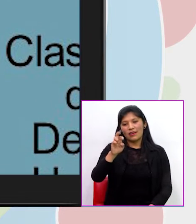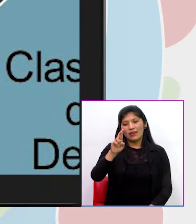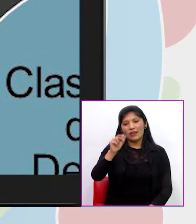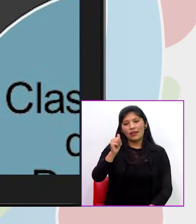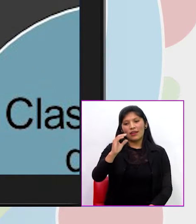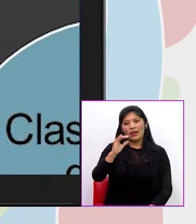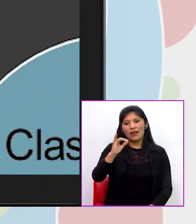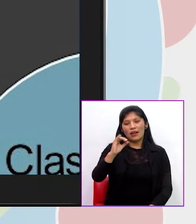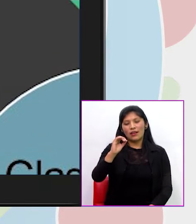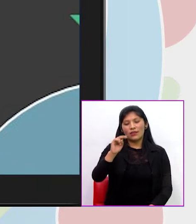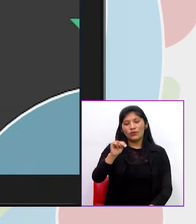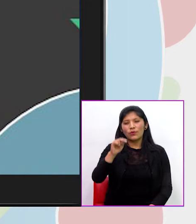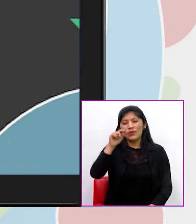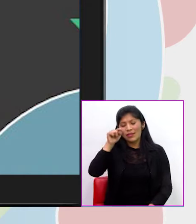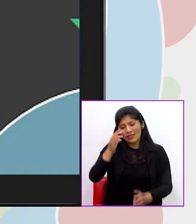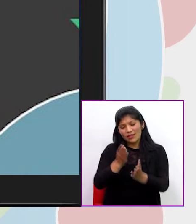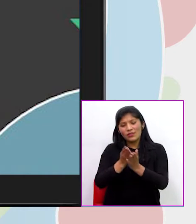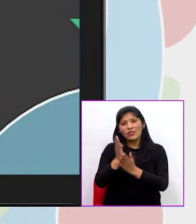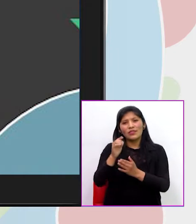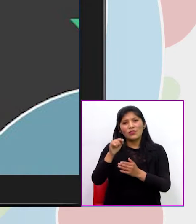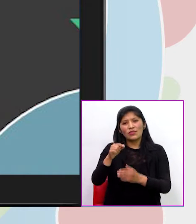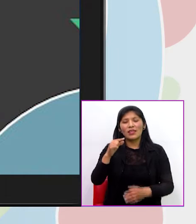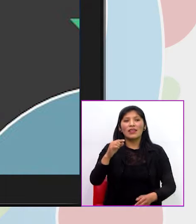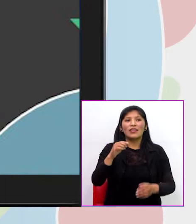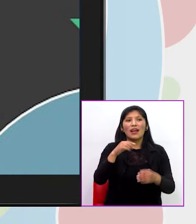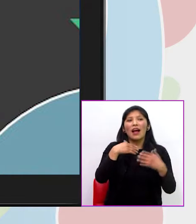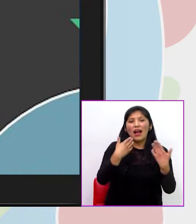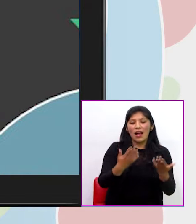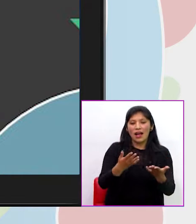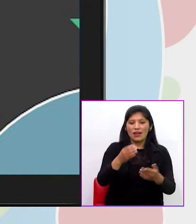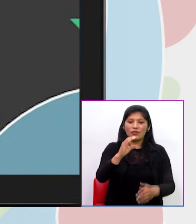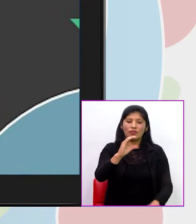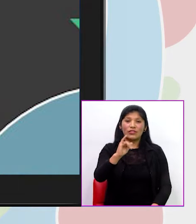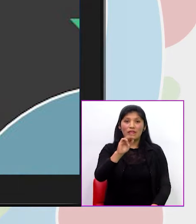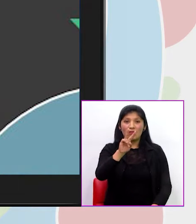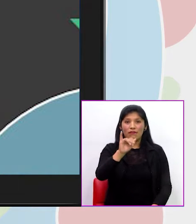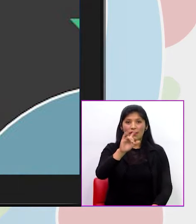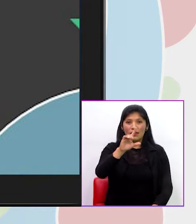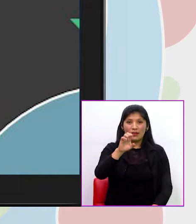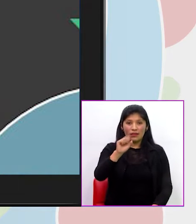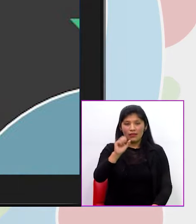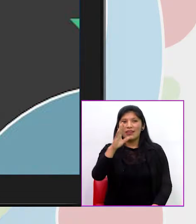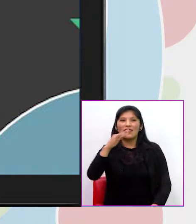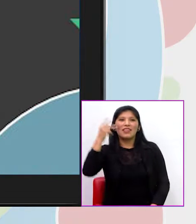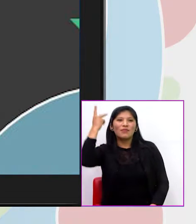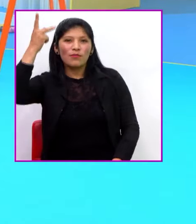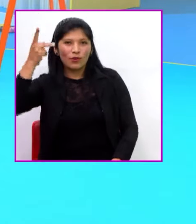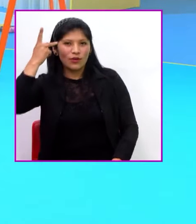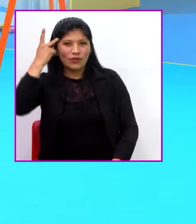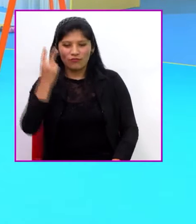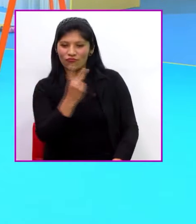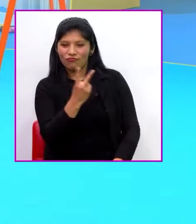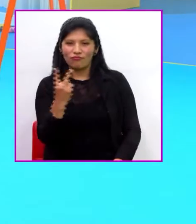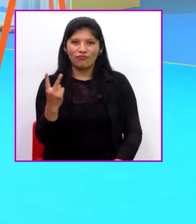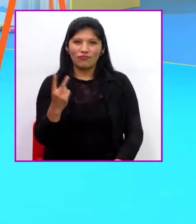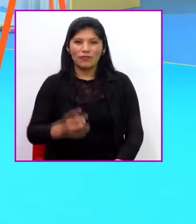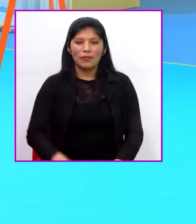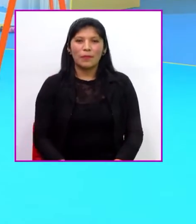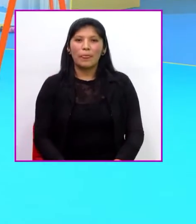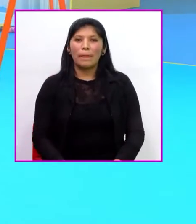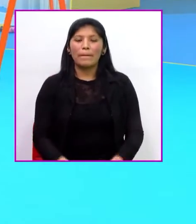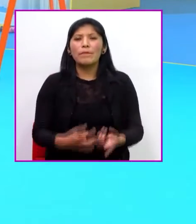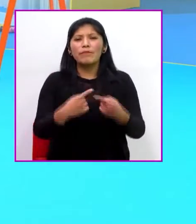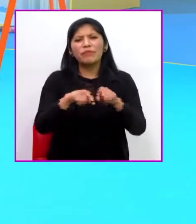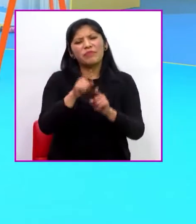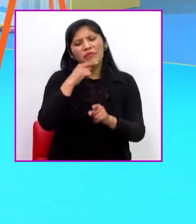de primera generación se encuentran los derechos civiles y también los derechos políticos. Cuando